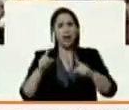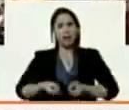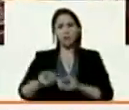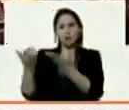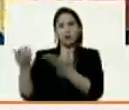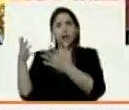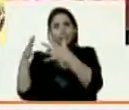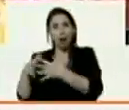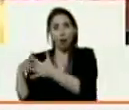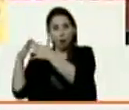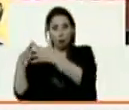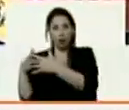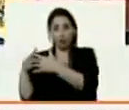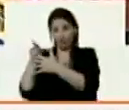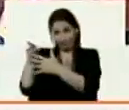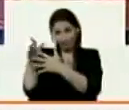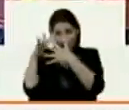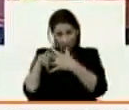Estados Unidos.